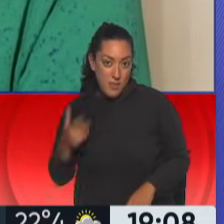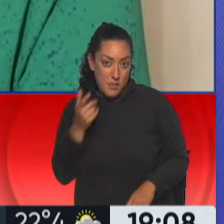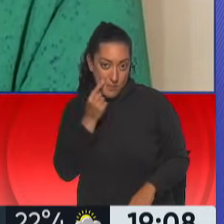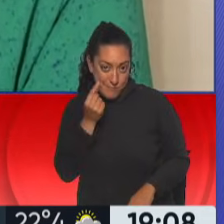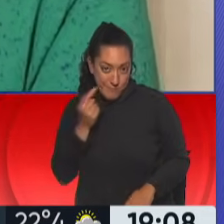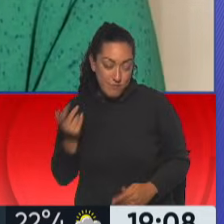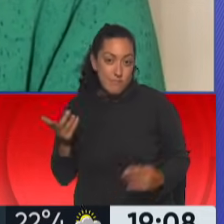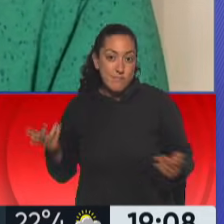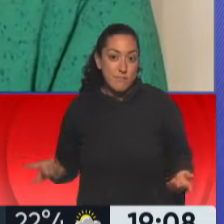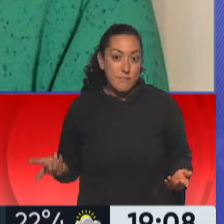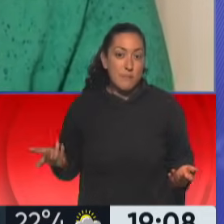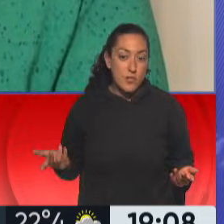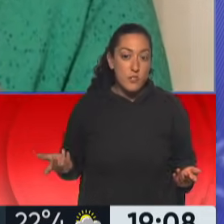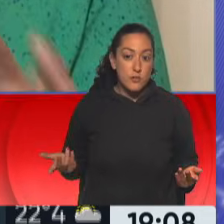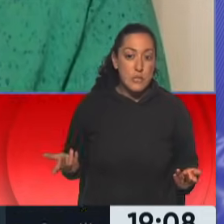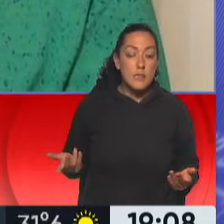No sabemos hasta qué punto